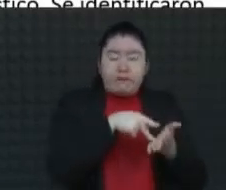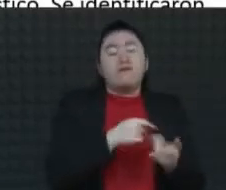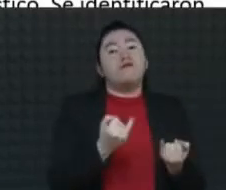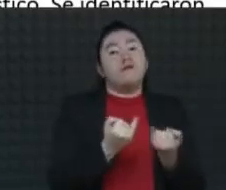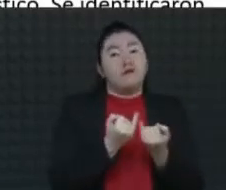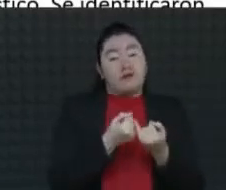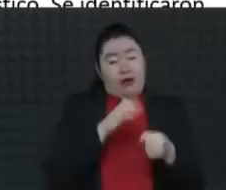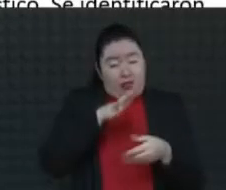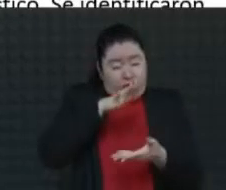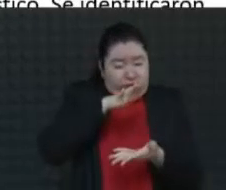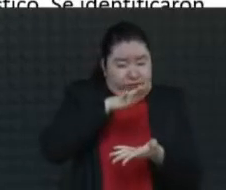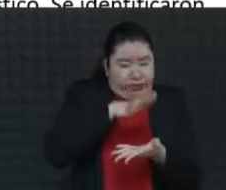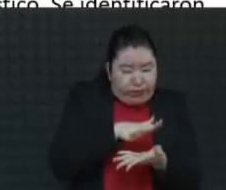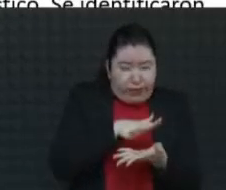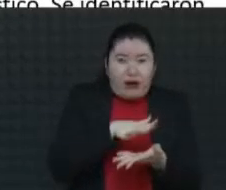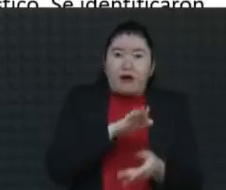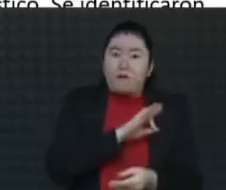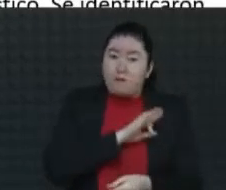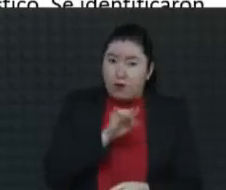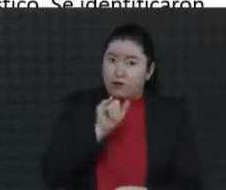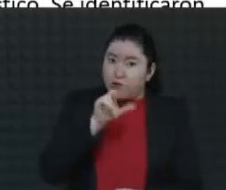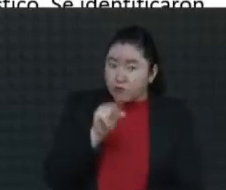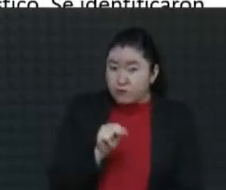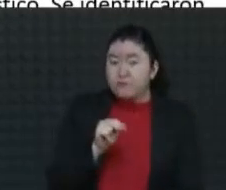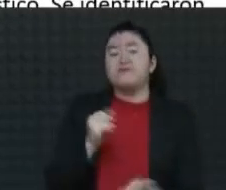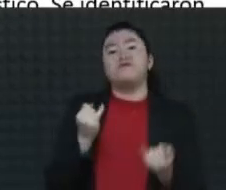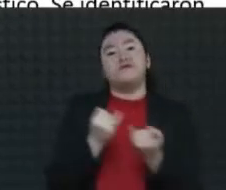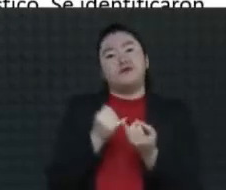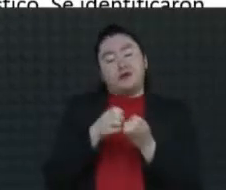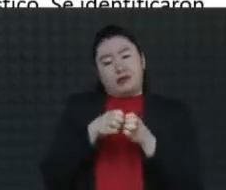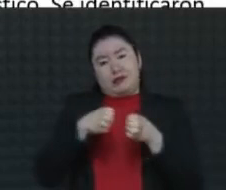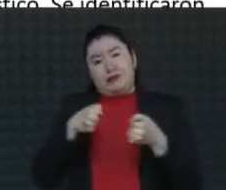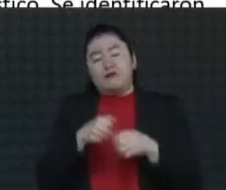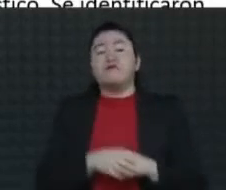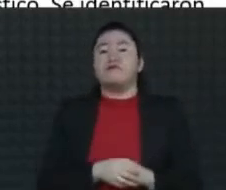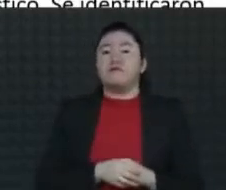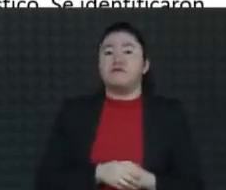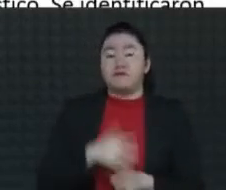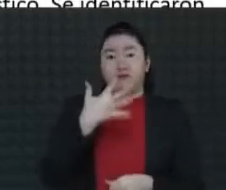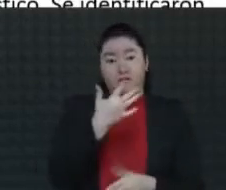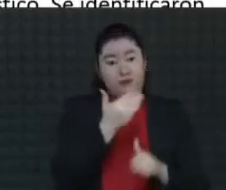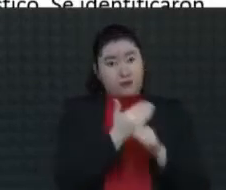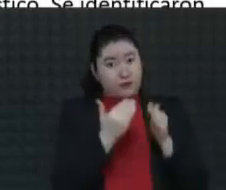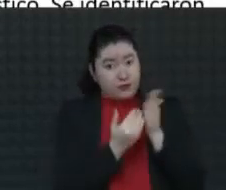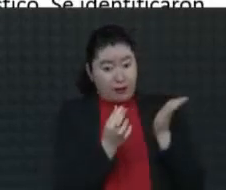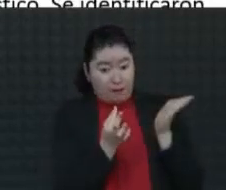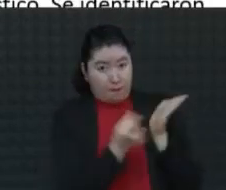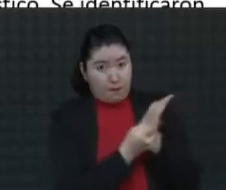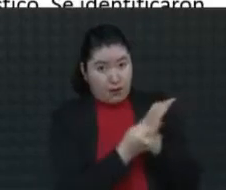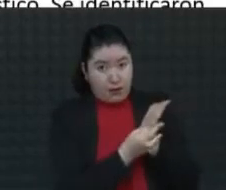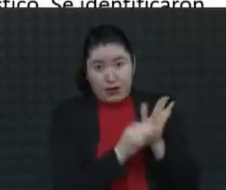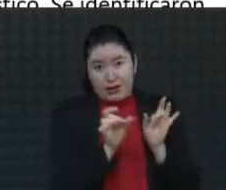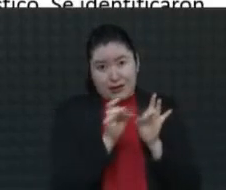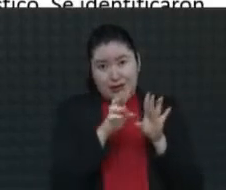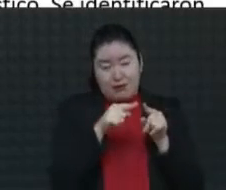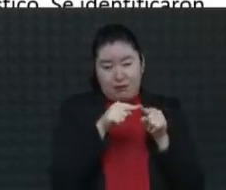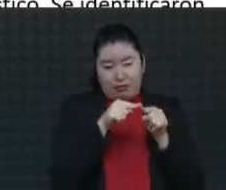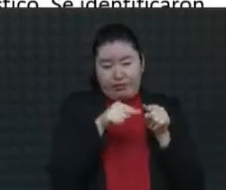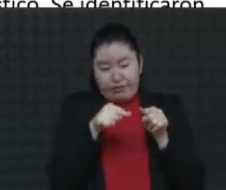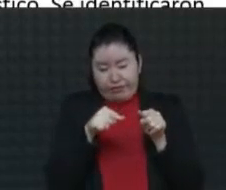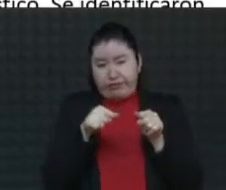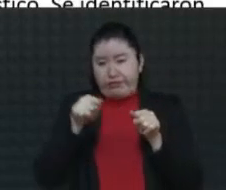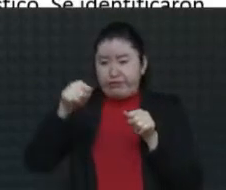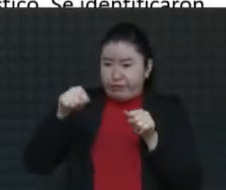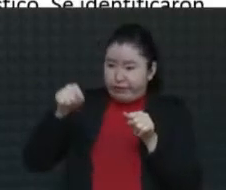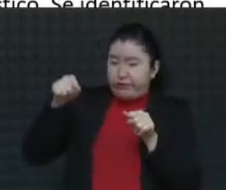y pruebas de módulo elástico. Se identificaron 5 ubicaciones en las estructuras de acero que contenían fracturas como áreas de interés